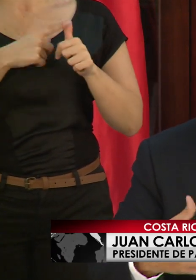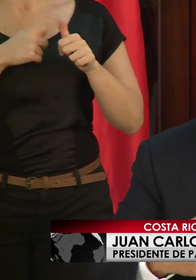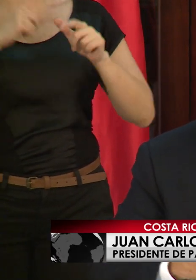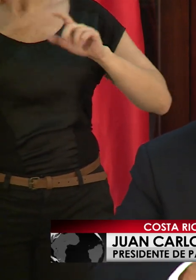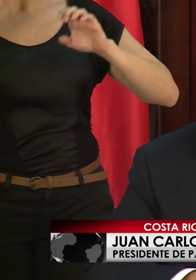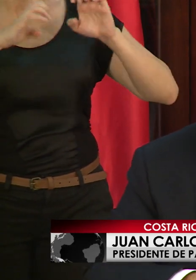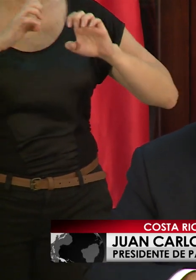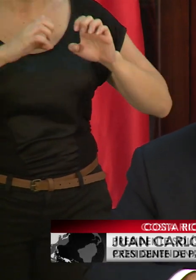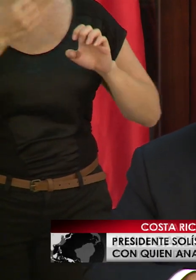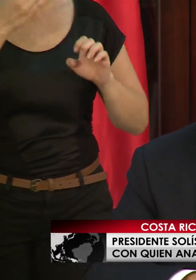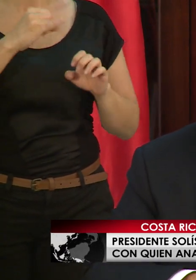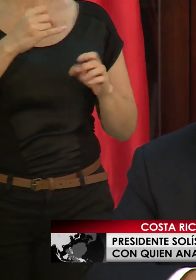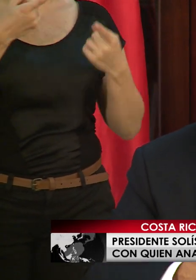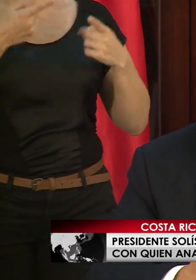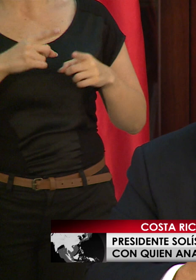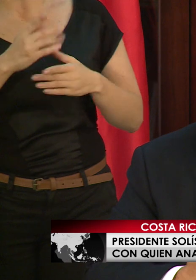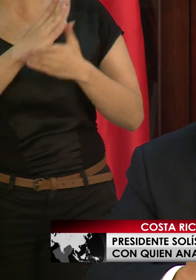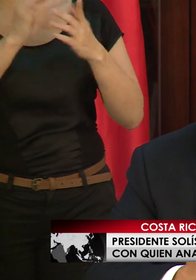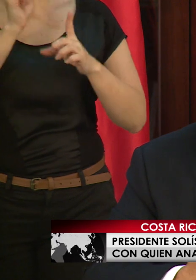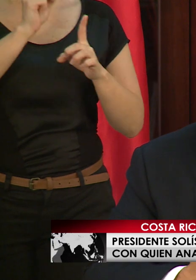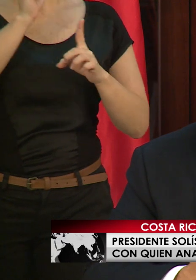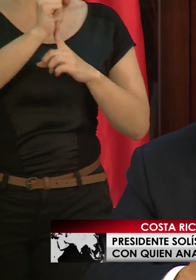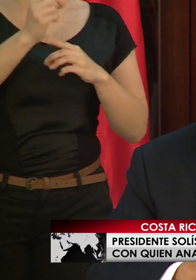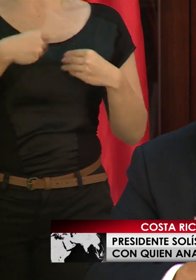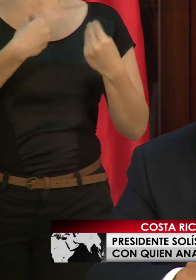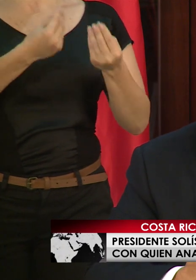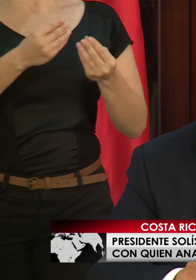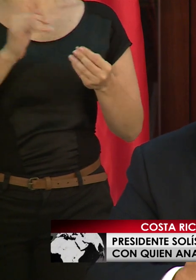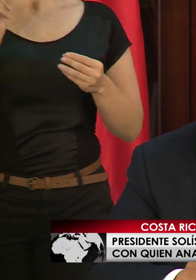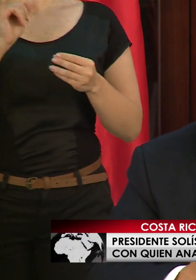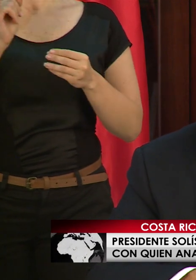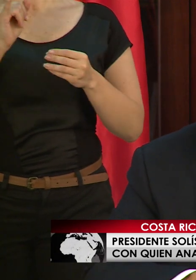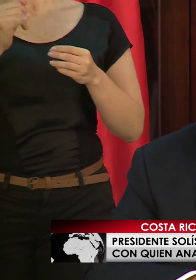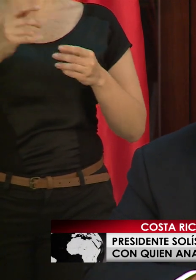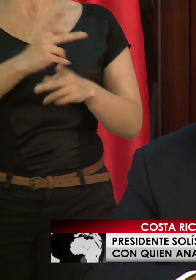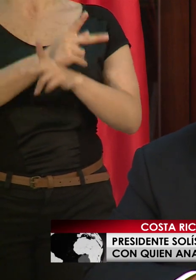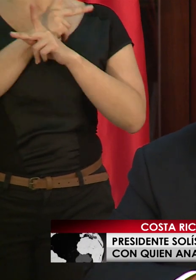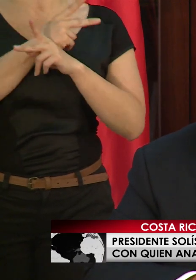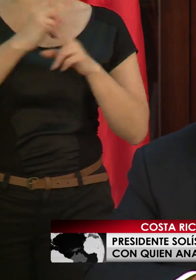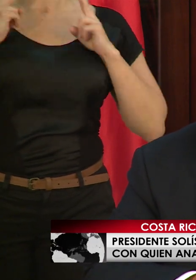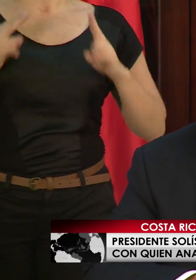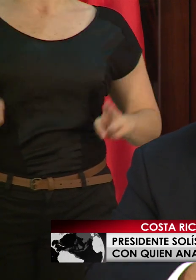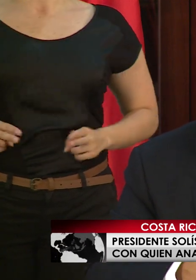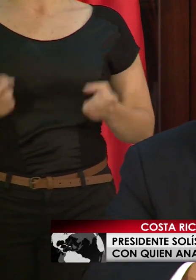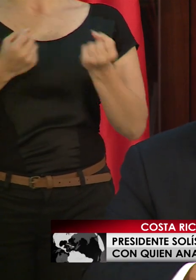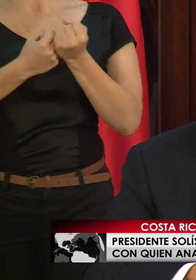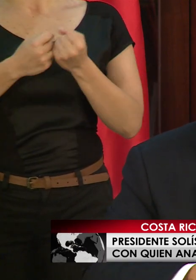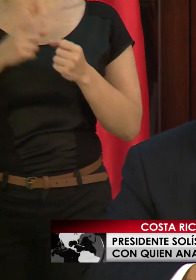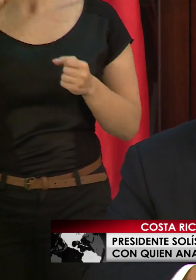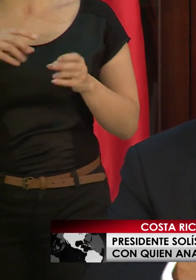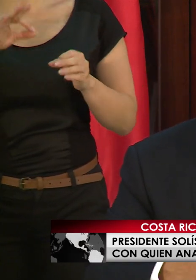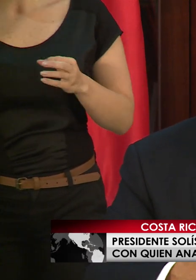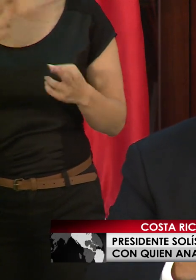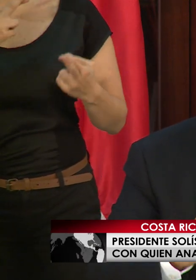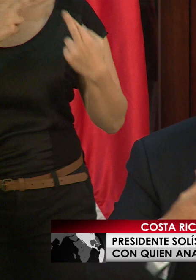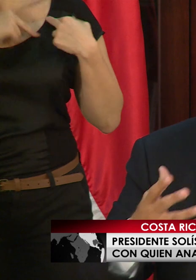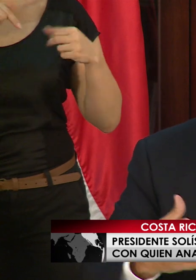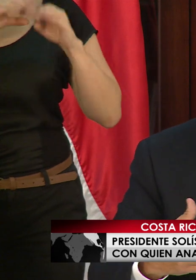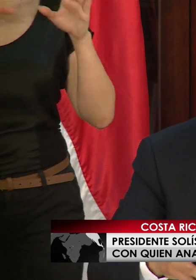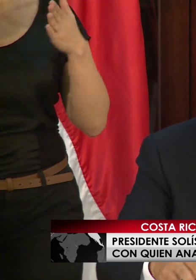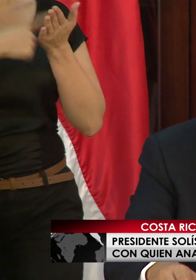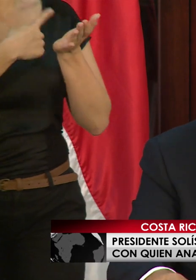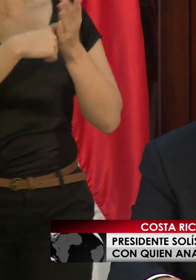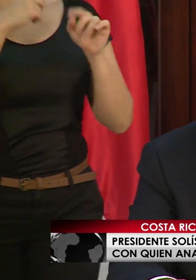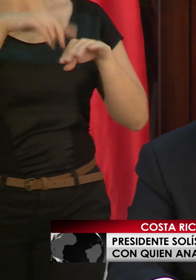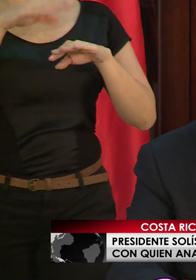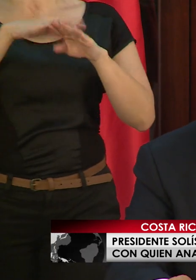de darse esa situación, medidas humanitarias, porque o sea, al final tenemos que hacerlo de una forma responsable y lo discutimos esta mañana, pero en ese